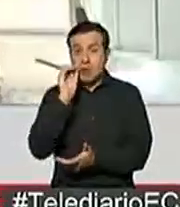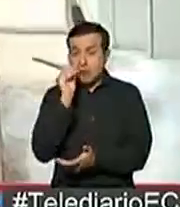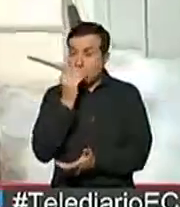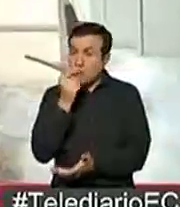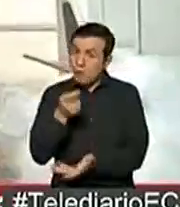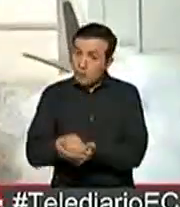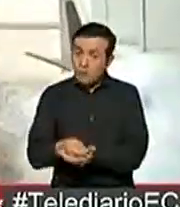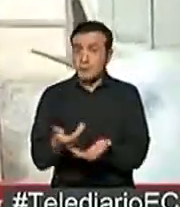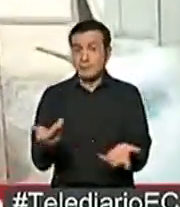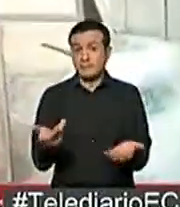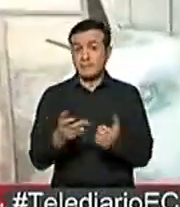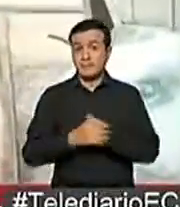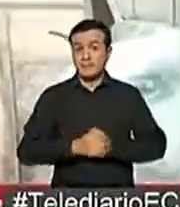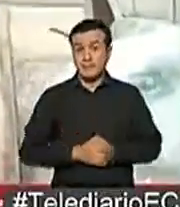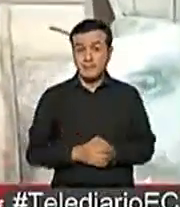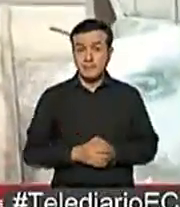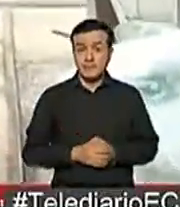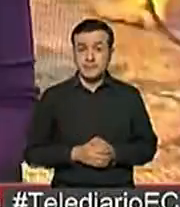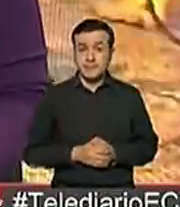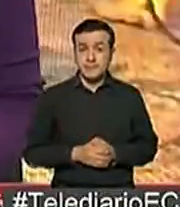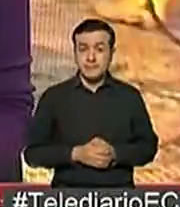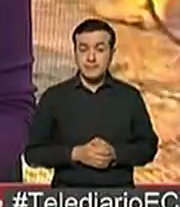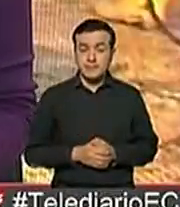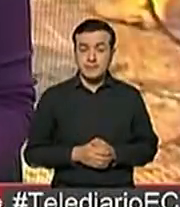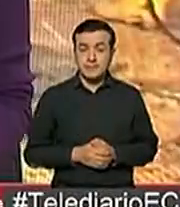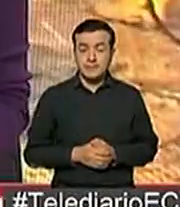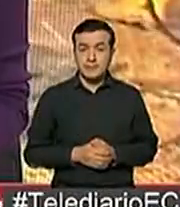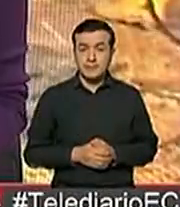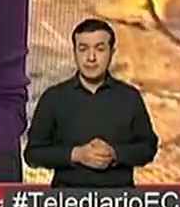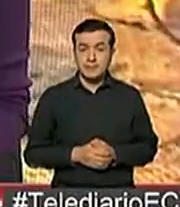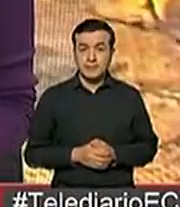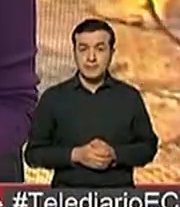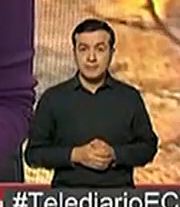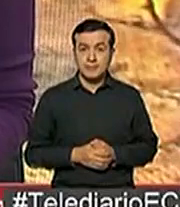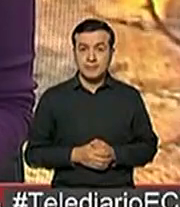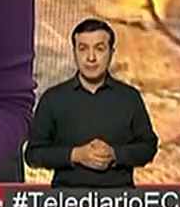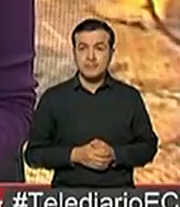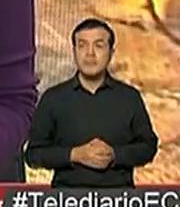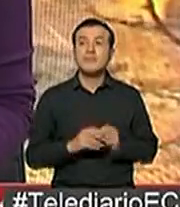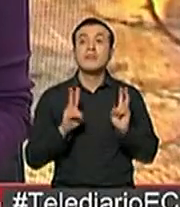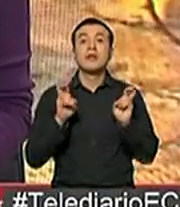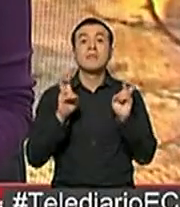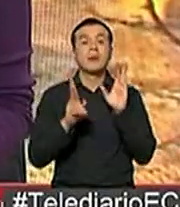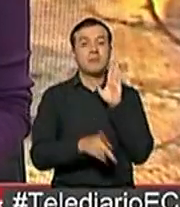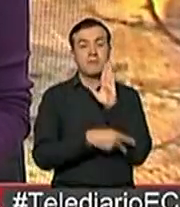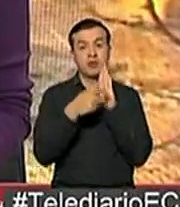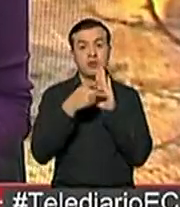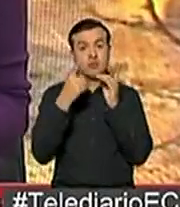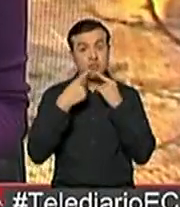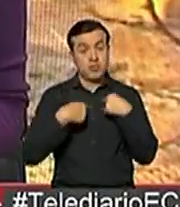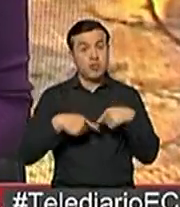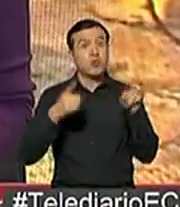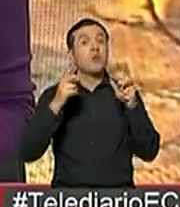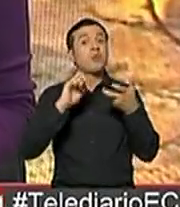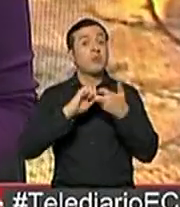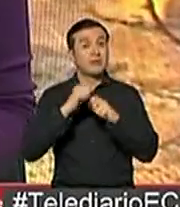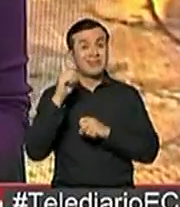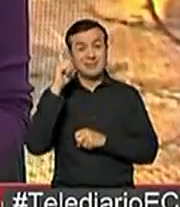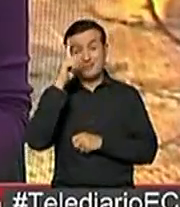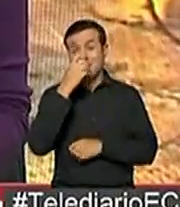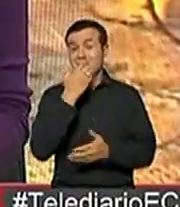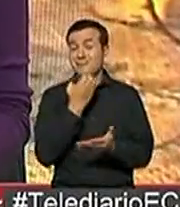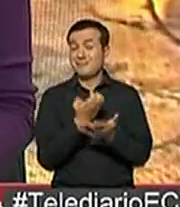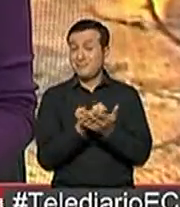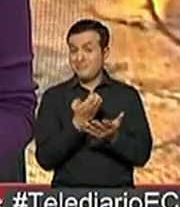pero nica rivadeneira medios públicos analistas en el campo petrolero advierten los riesgos para la economía